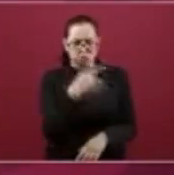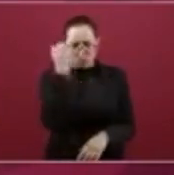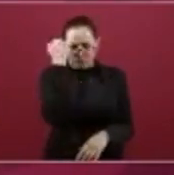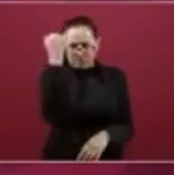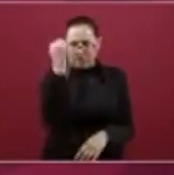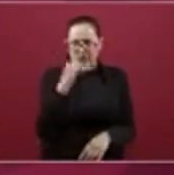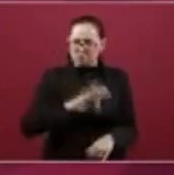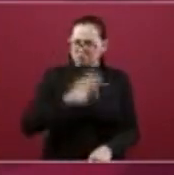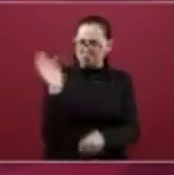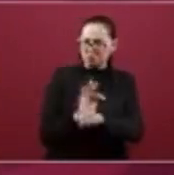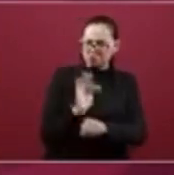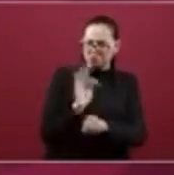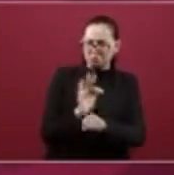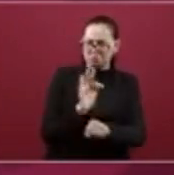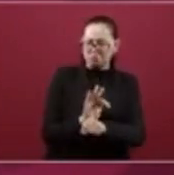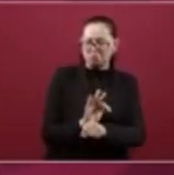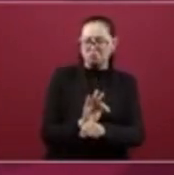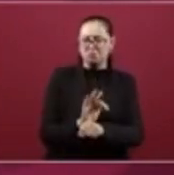su